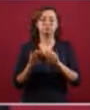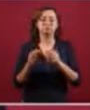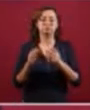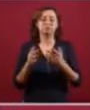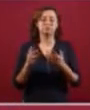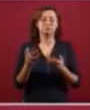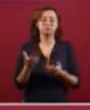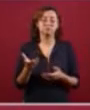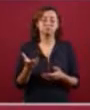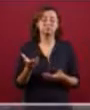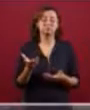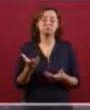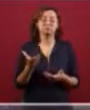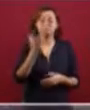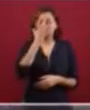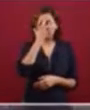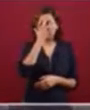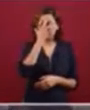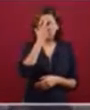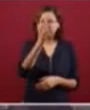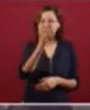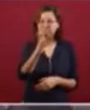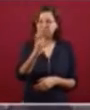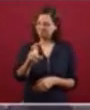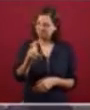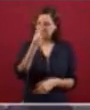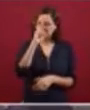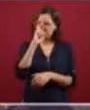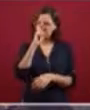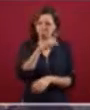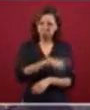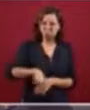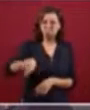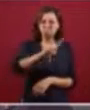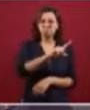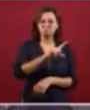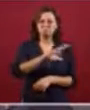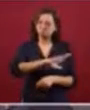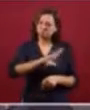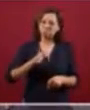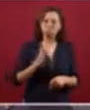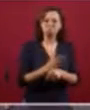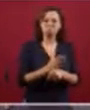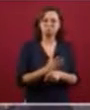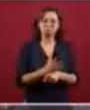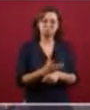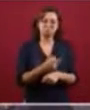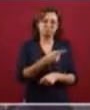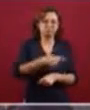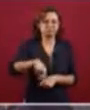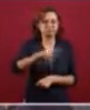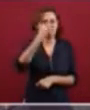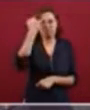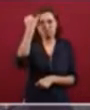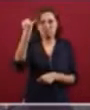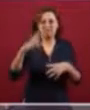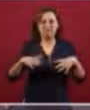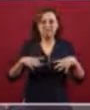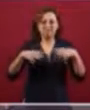con rigor a los que constituyen